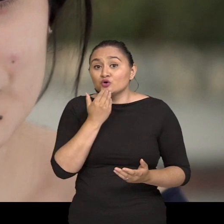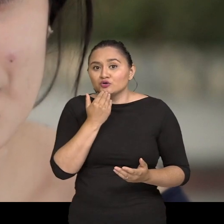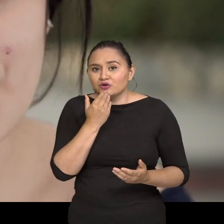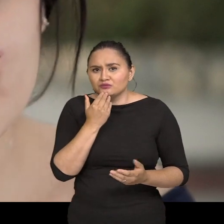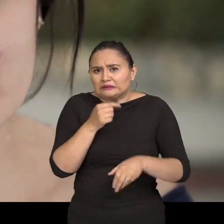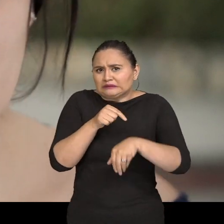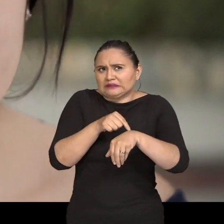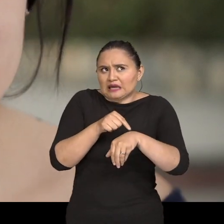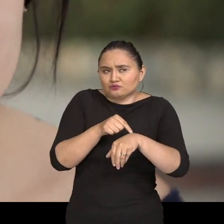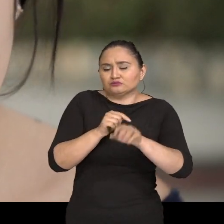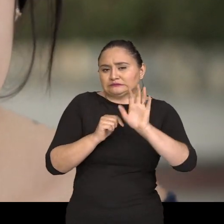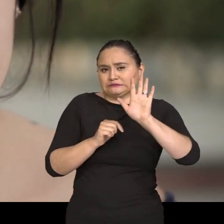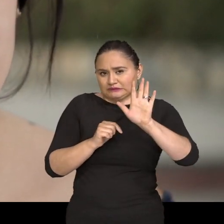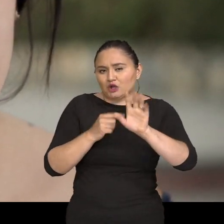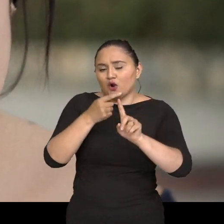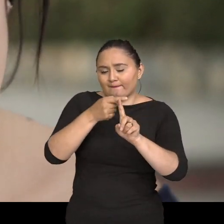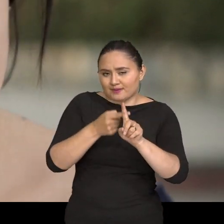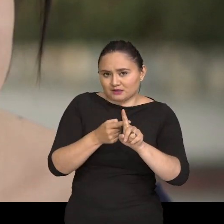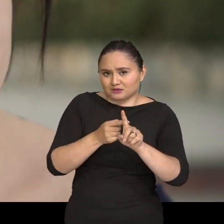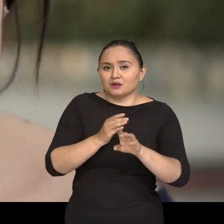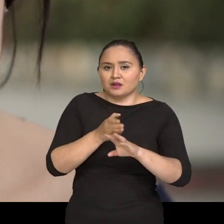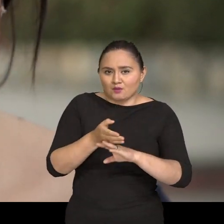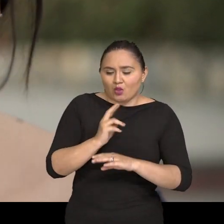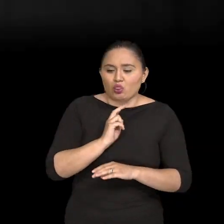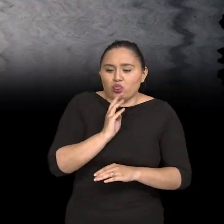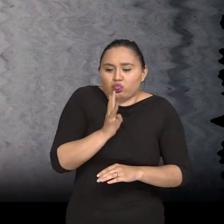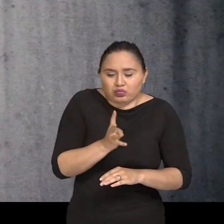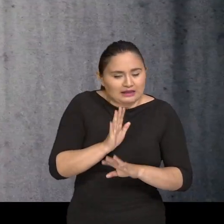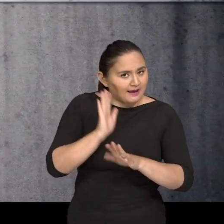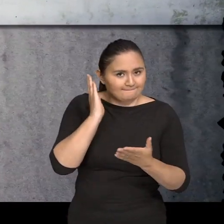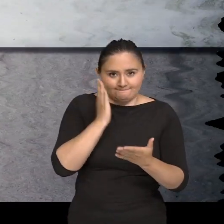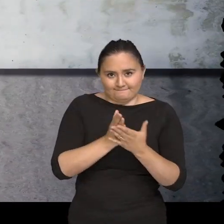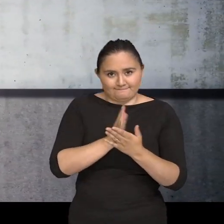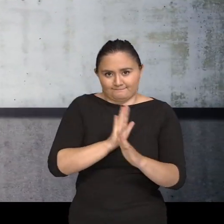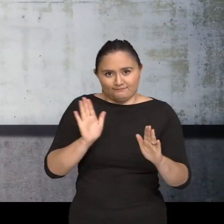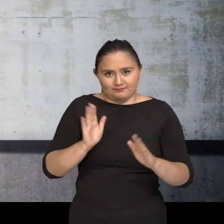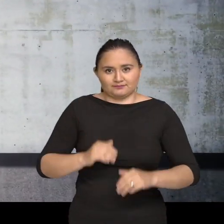un tiempo por cinco meses y dejé de hacerlo